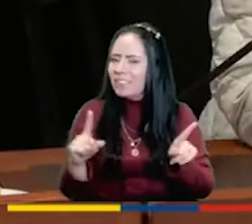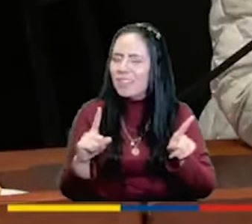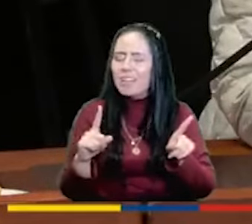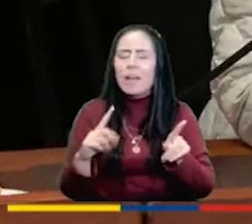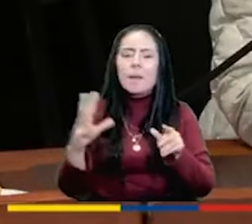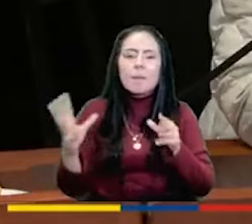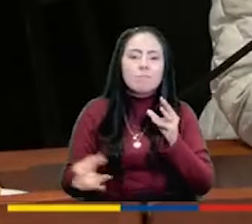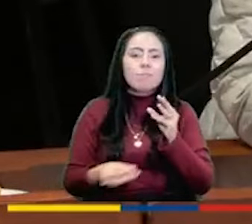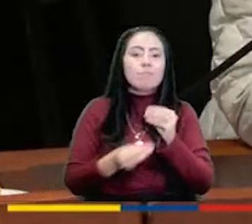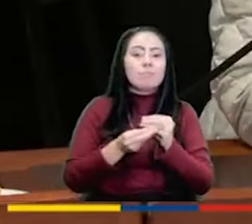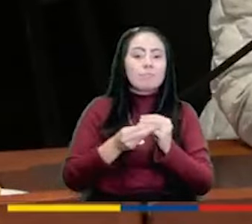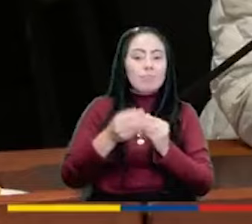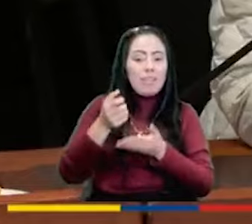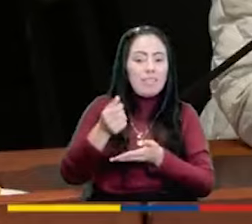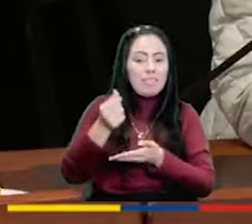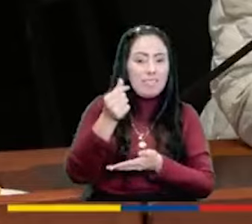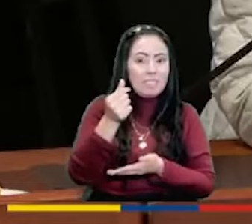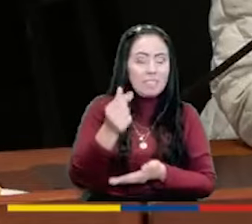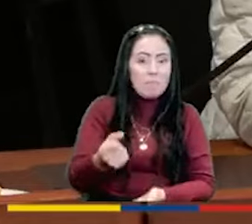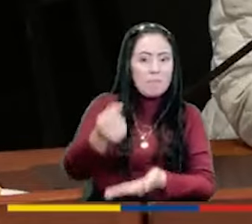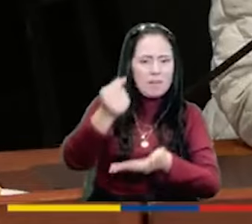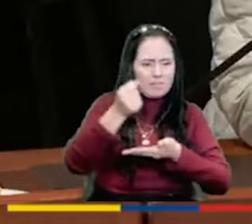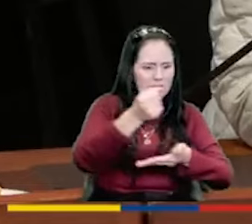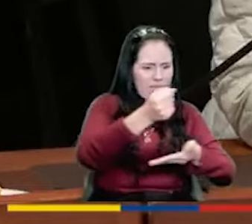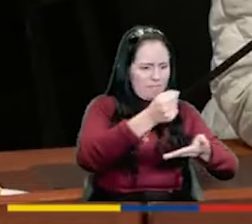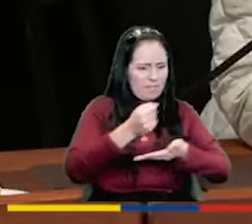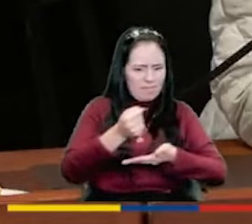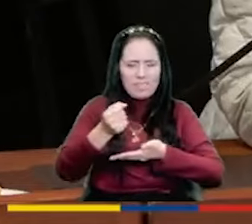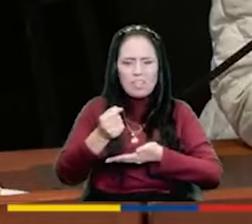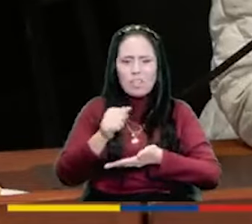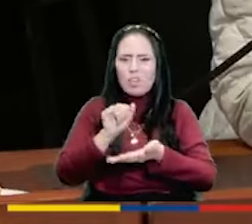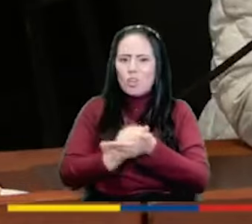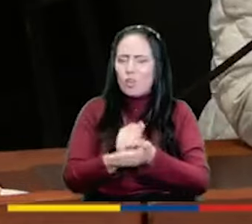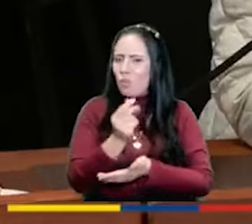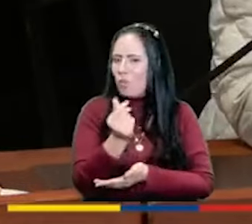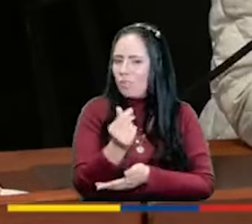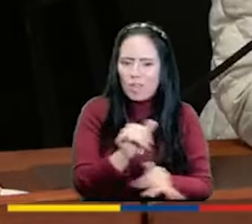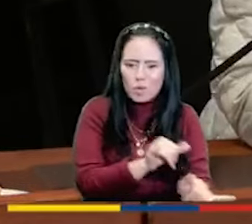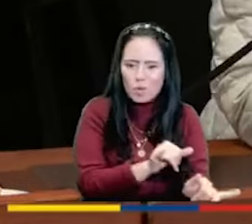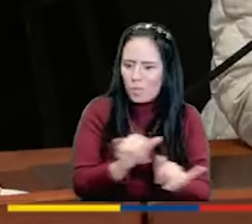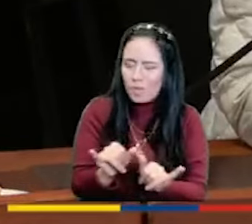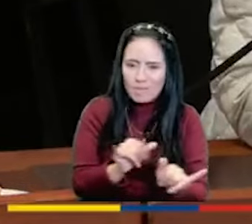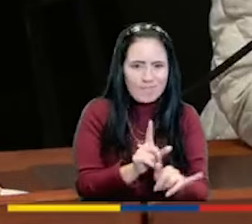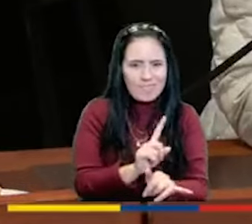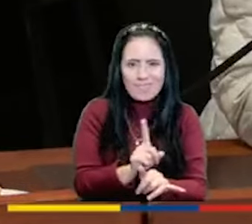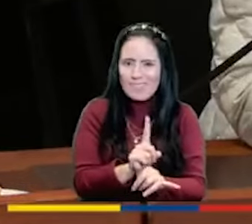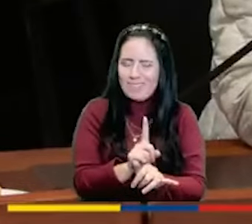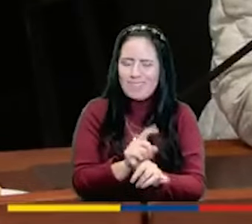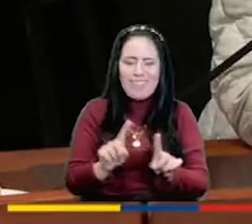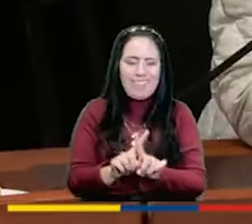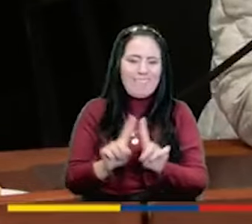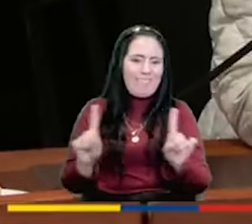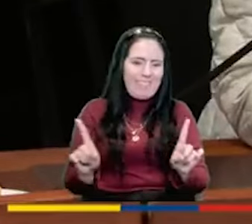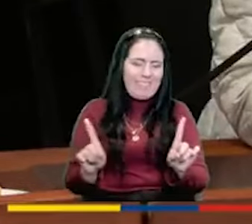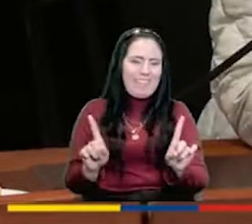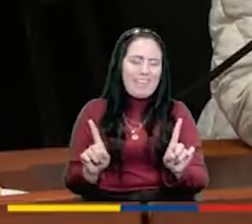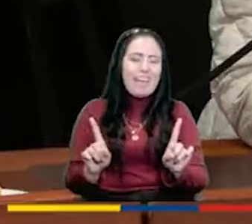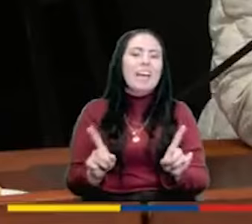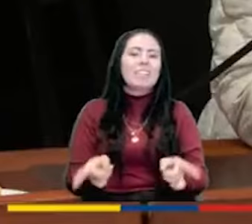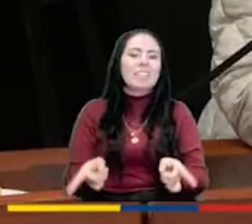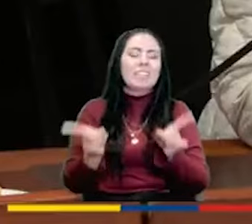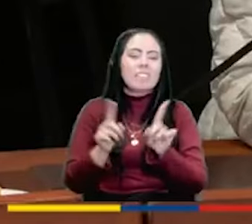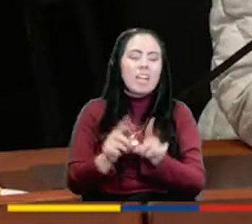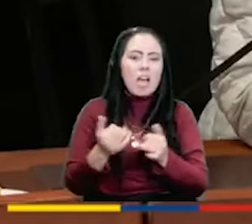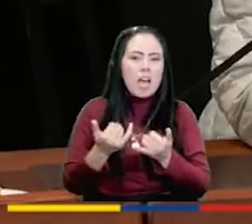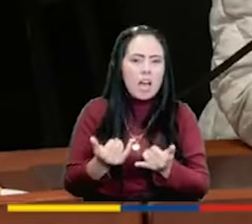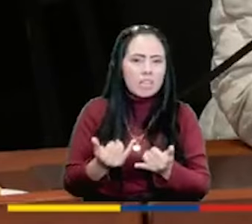incluso presupuestal. No cuesta lo mismo. Y eso es parte de las cosas que hemos ido encontrando a la